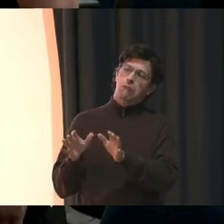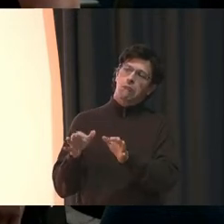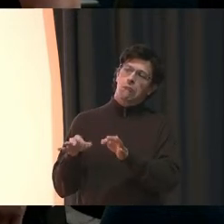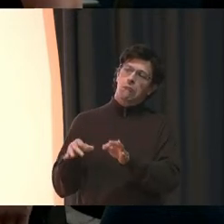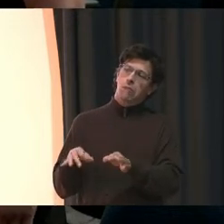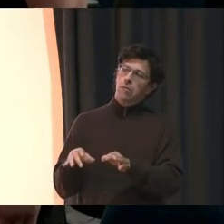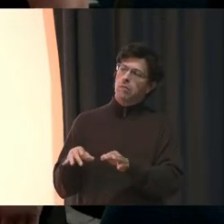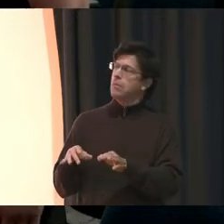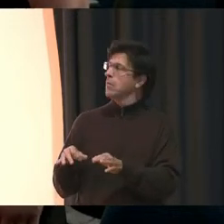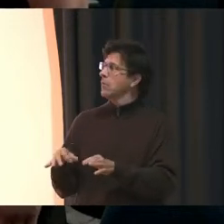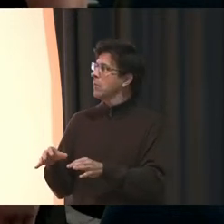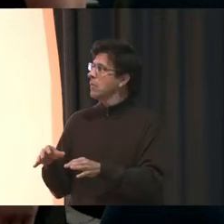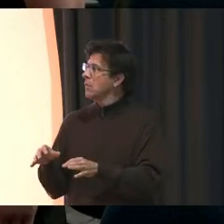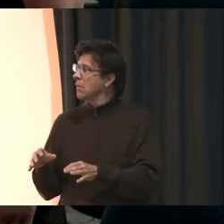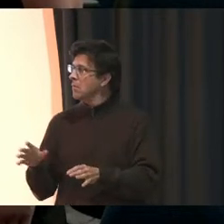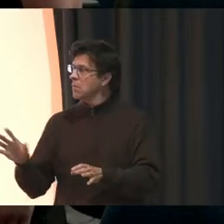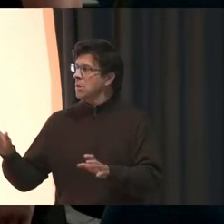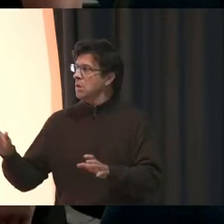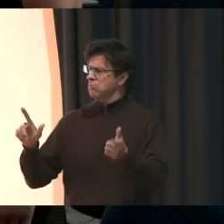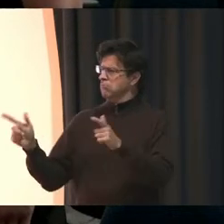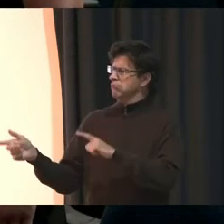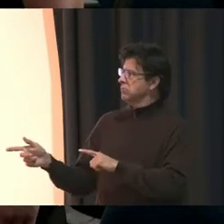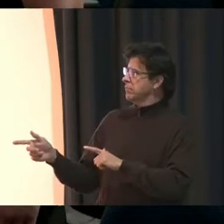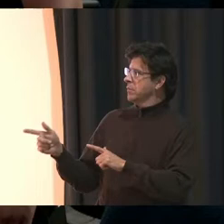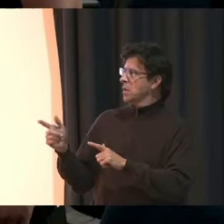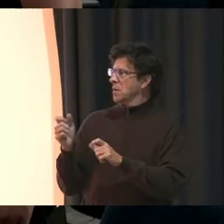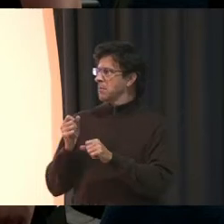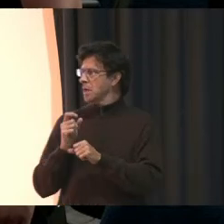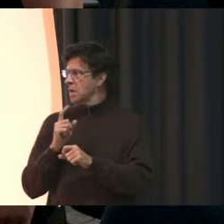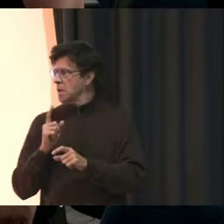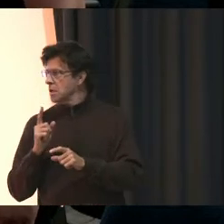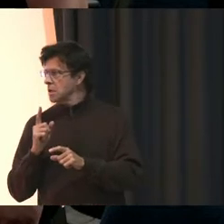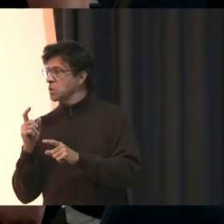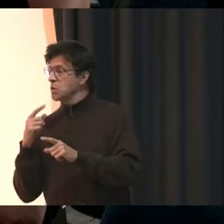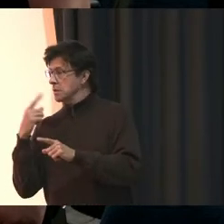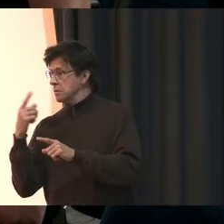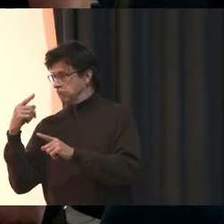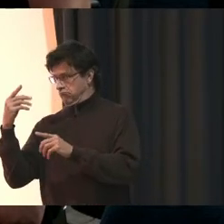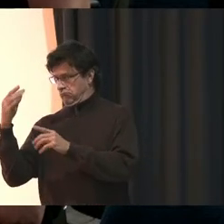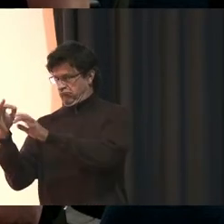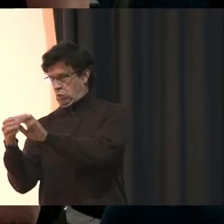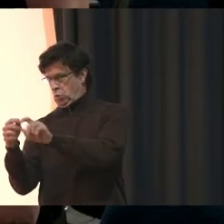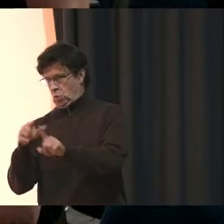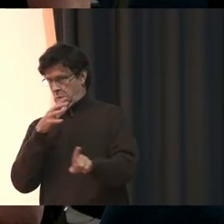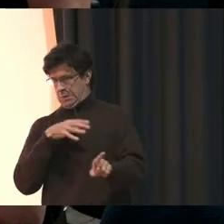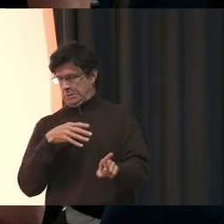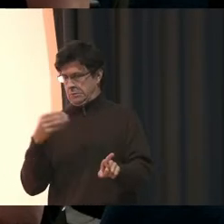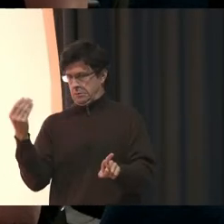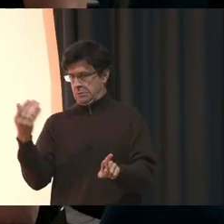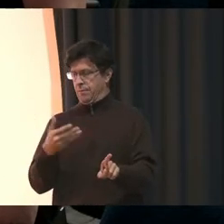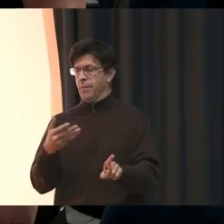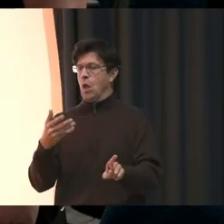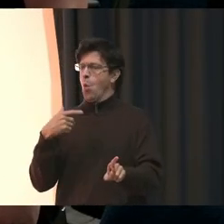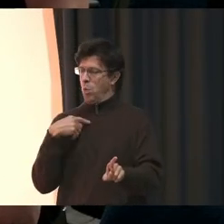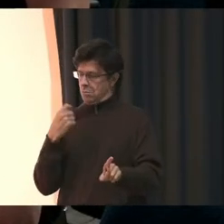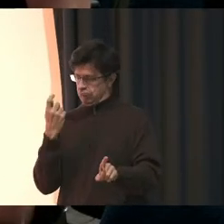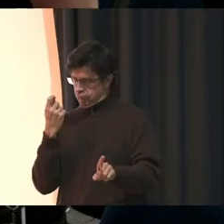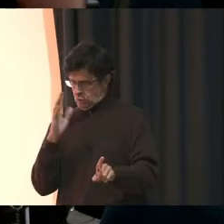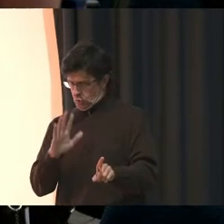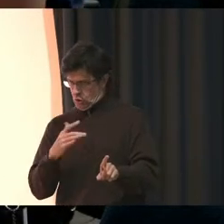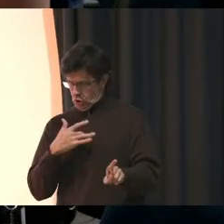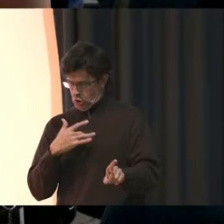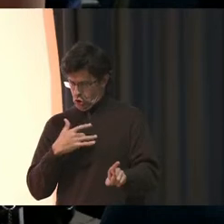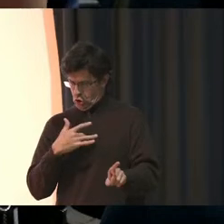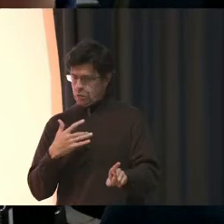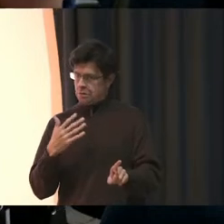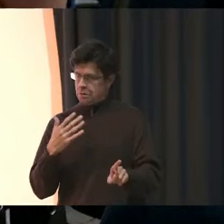So I want to make sure that I have it translated to her, that we've heard her concerns. Some of the concerns are